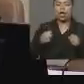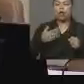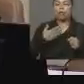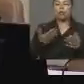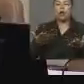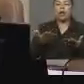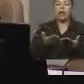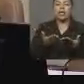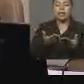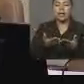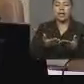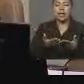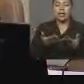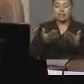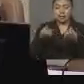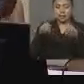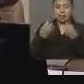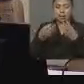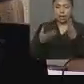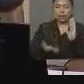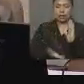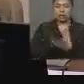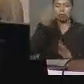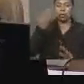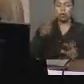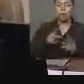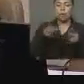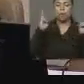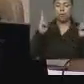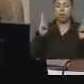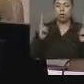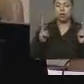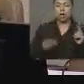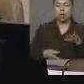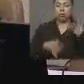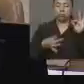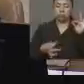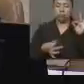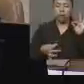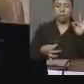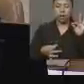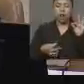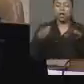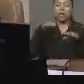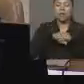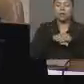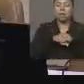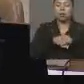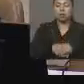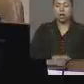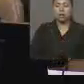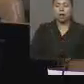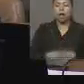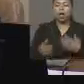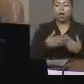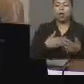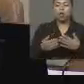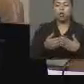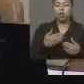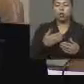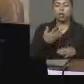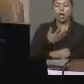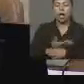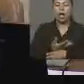superior pública. Y hay una indicación que va a ser votada donde se